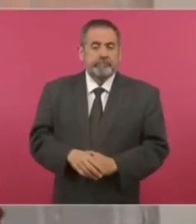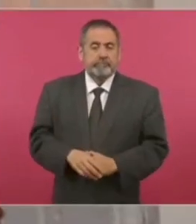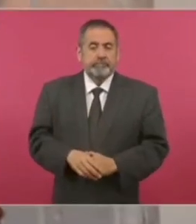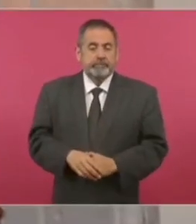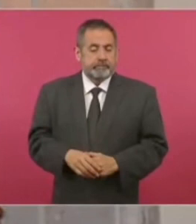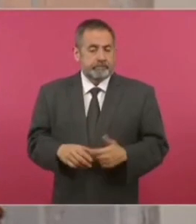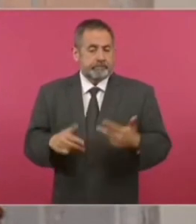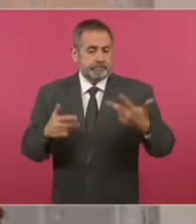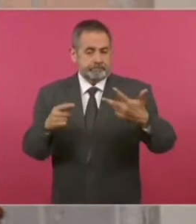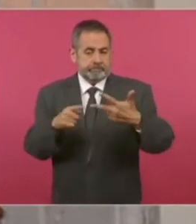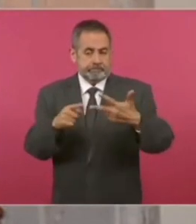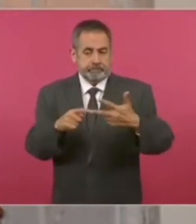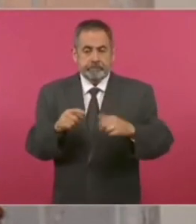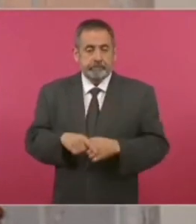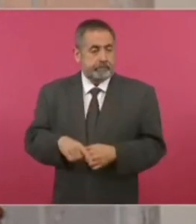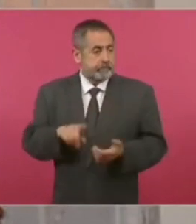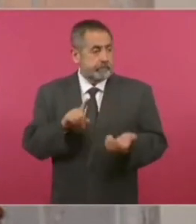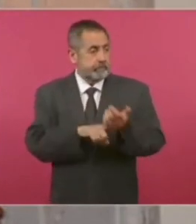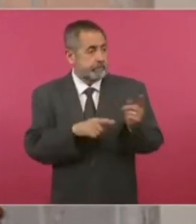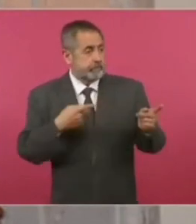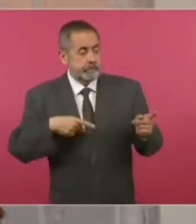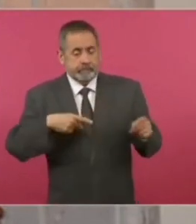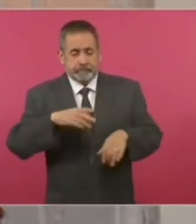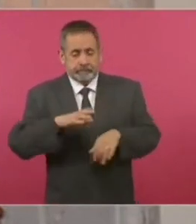8, los ingresos de los más ricos